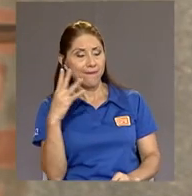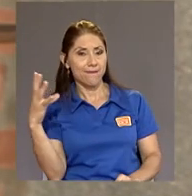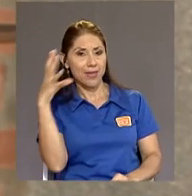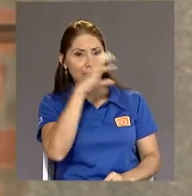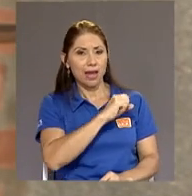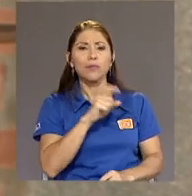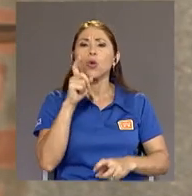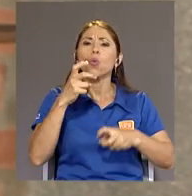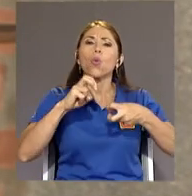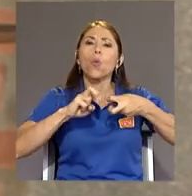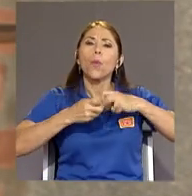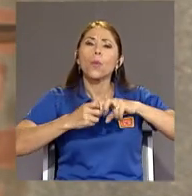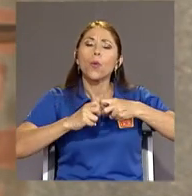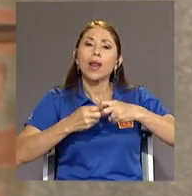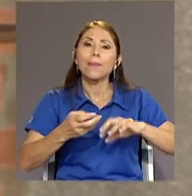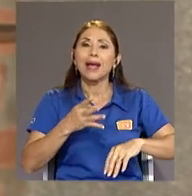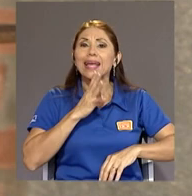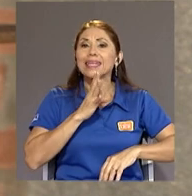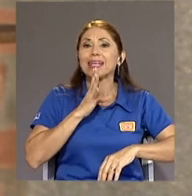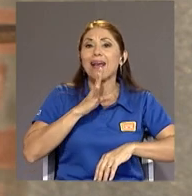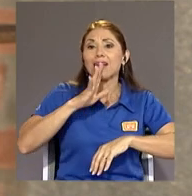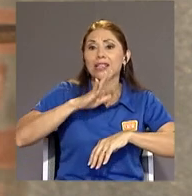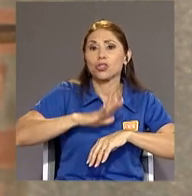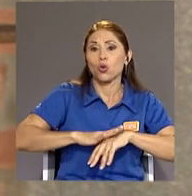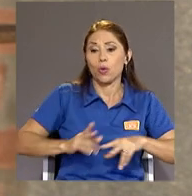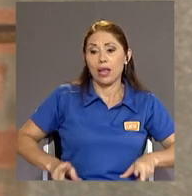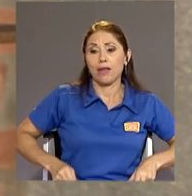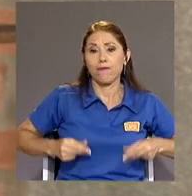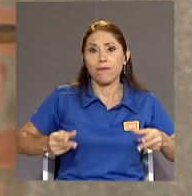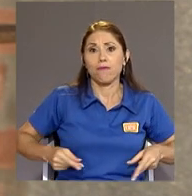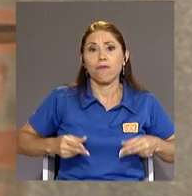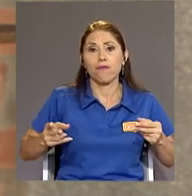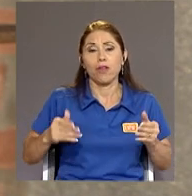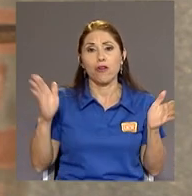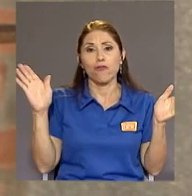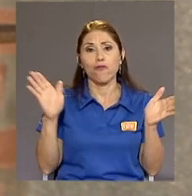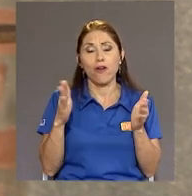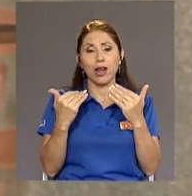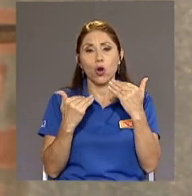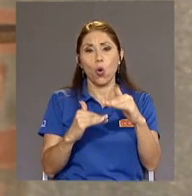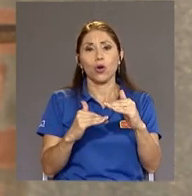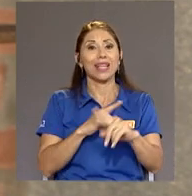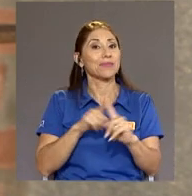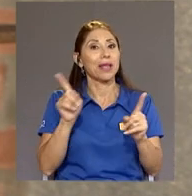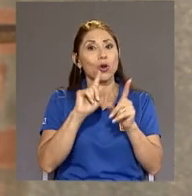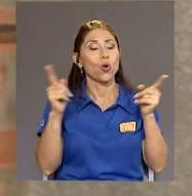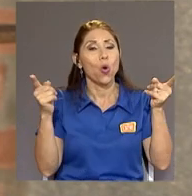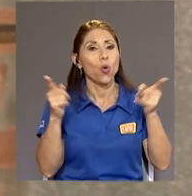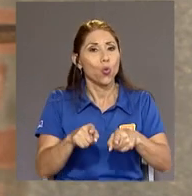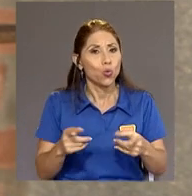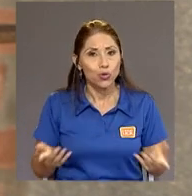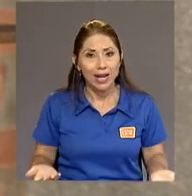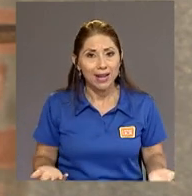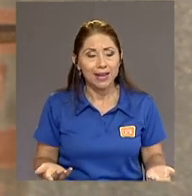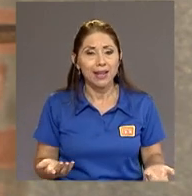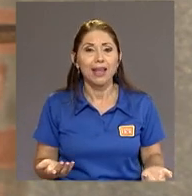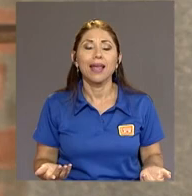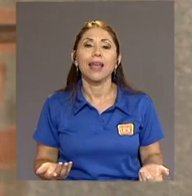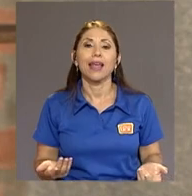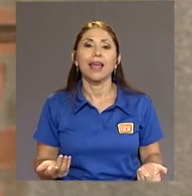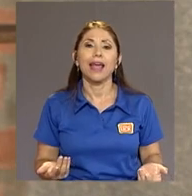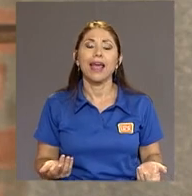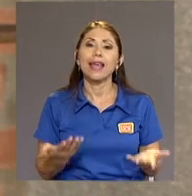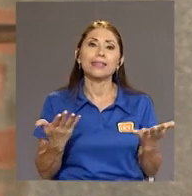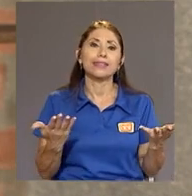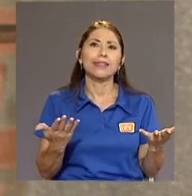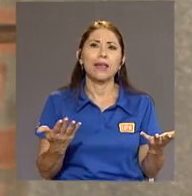problemas de que se habla de recortes y no ocurren es el hecho de que